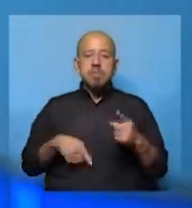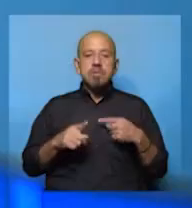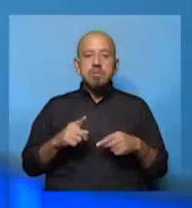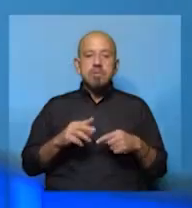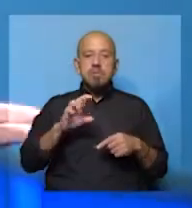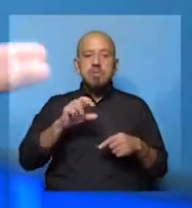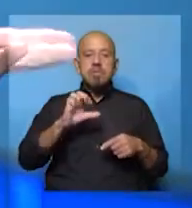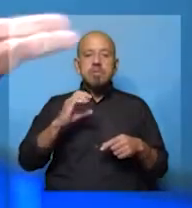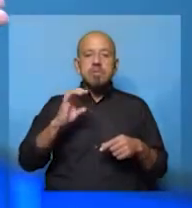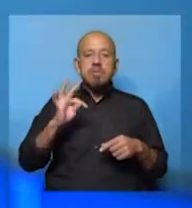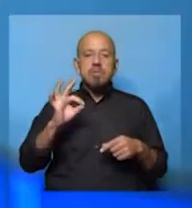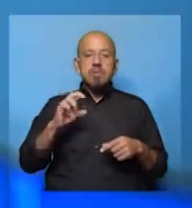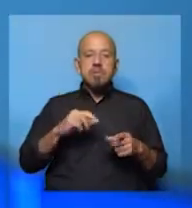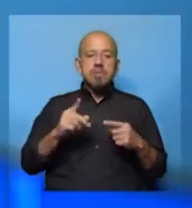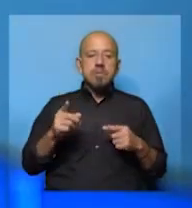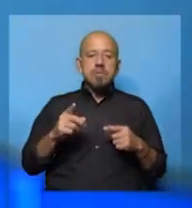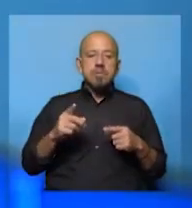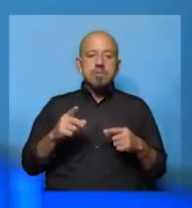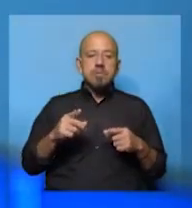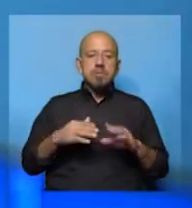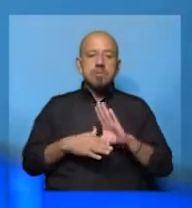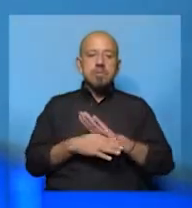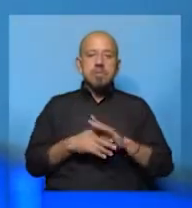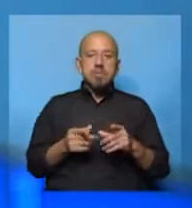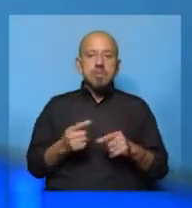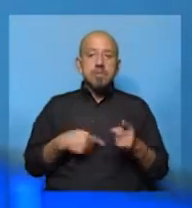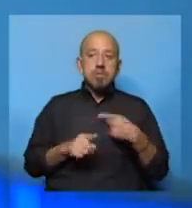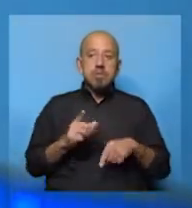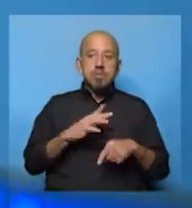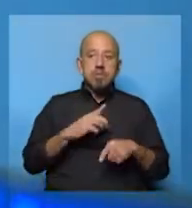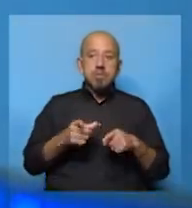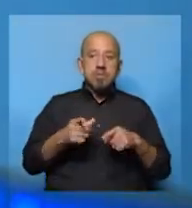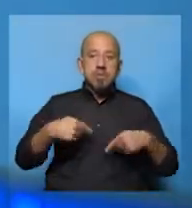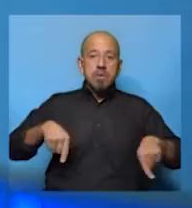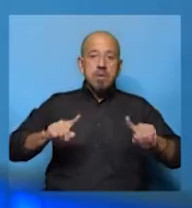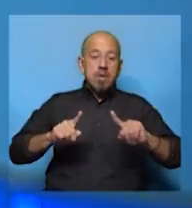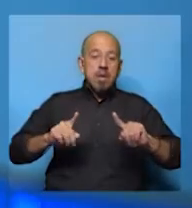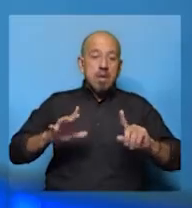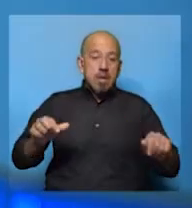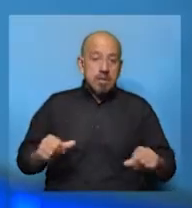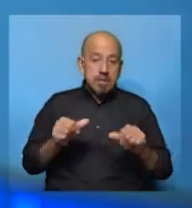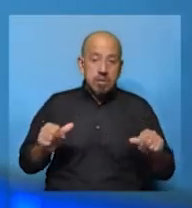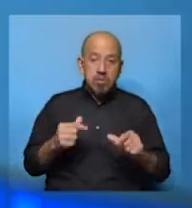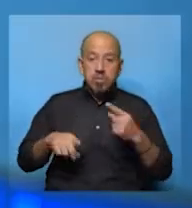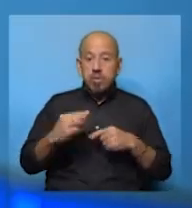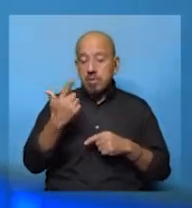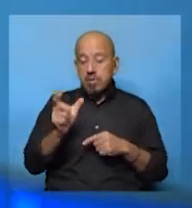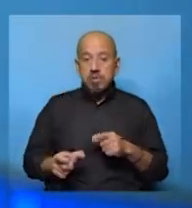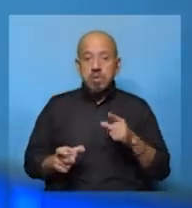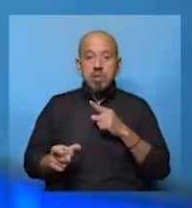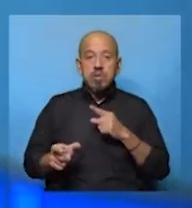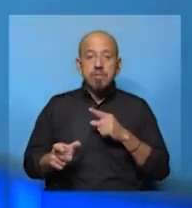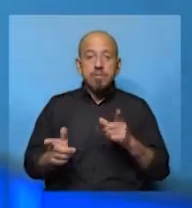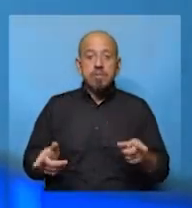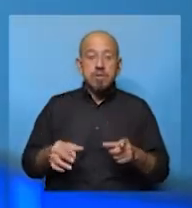todas las políticas sociales es el el Ministerio de desarrollo social y al mismo tiempo crearon una persona pública no